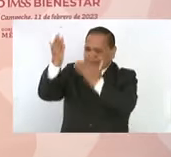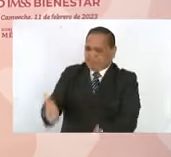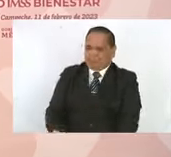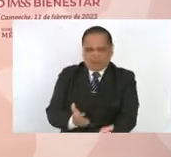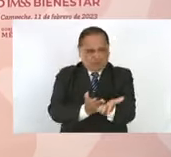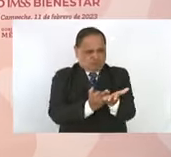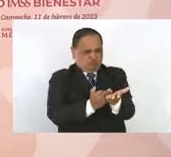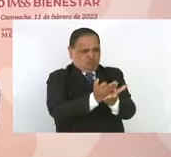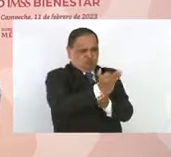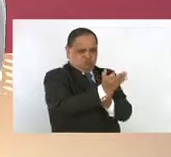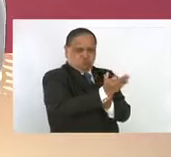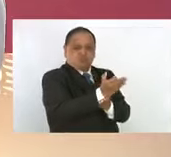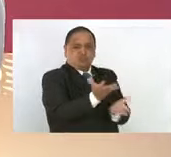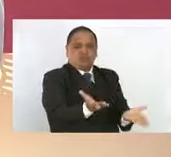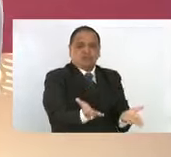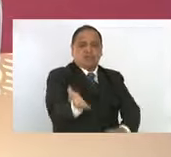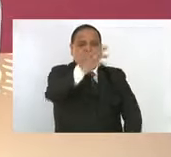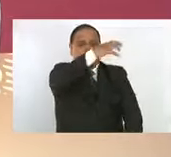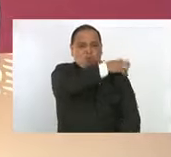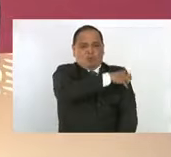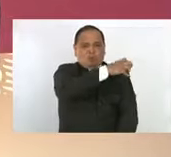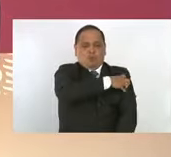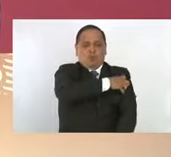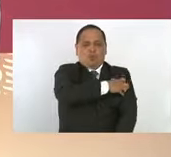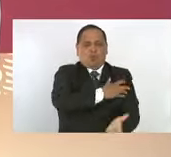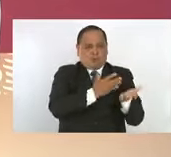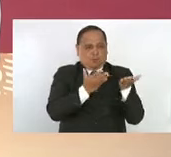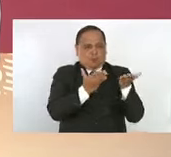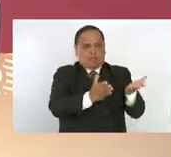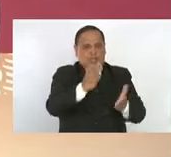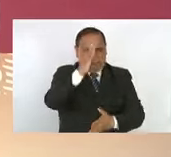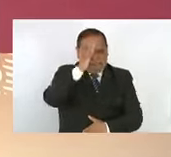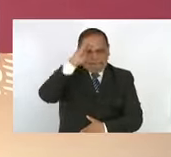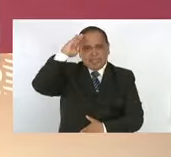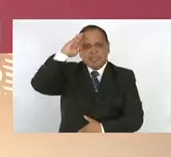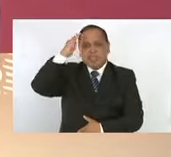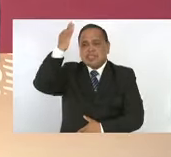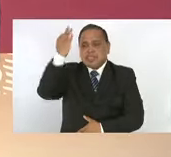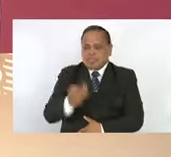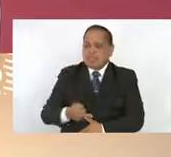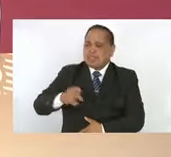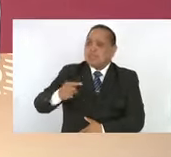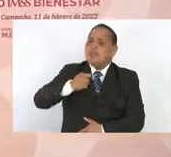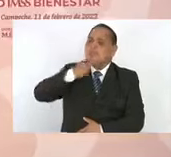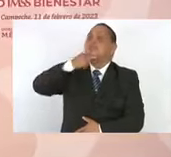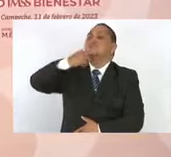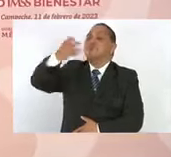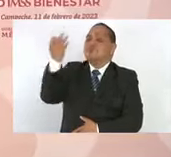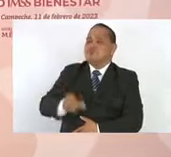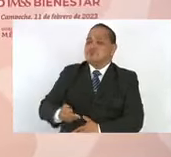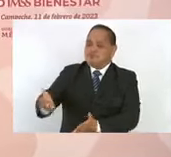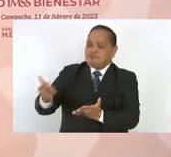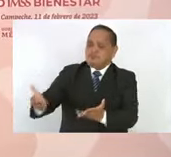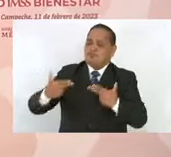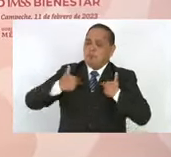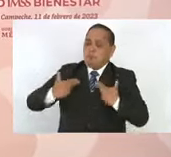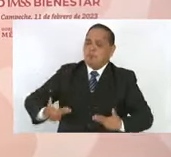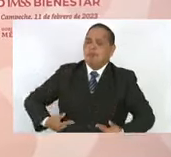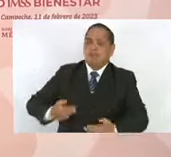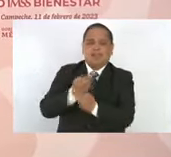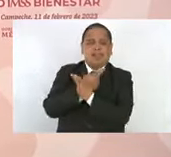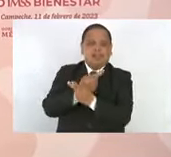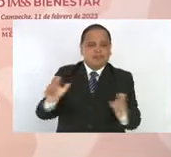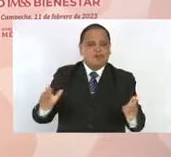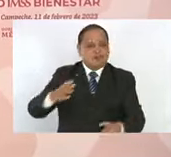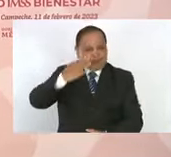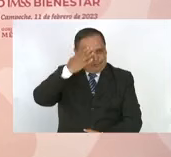seguidores del legado del comandante en jefe Fidel Castro Ruz y confirma el carácter profundamente humanista de la Revolución